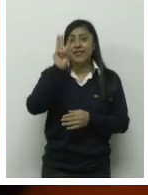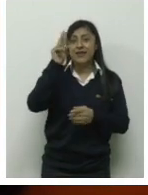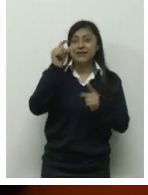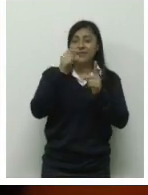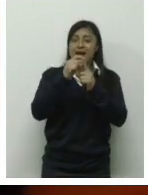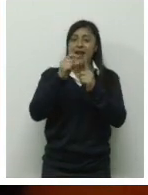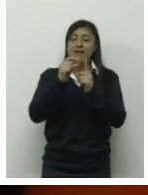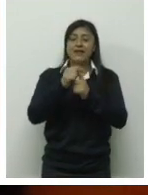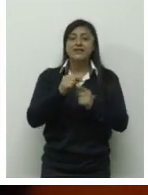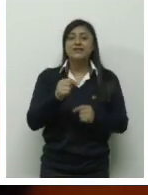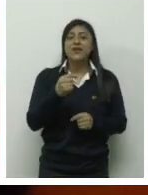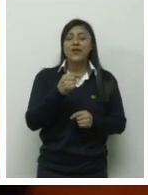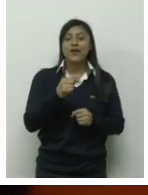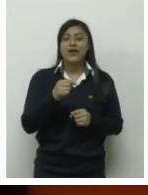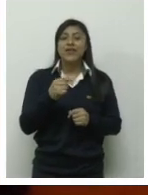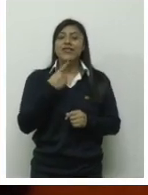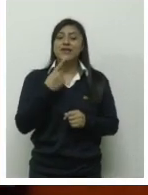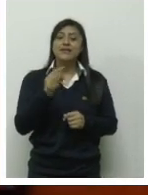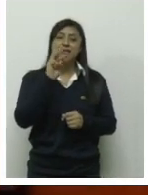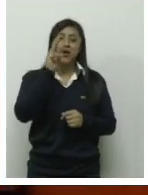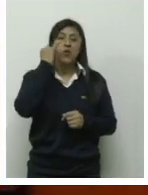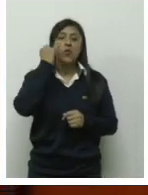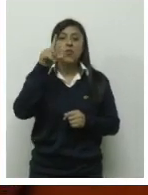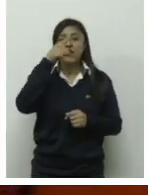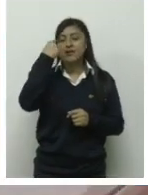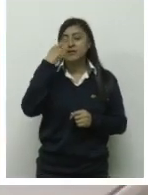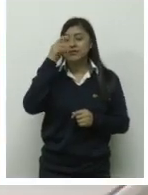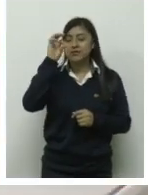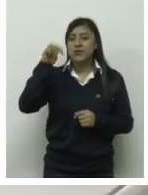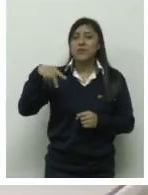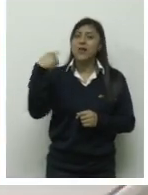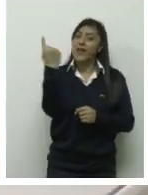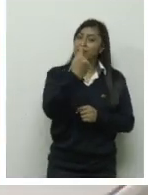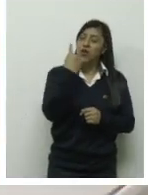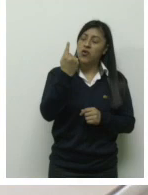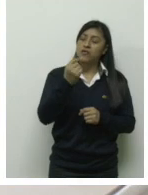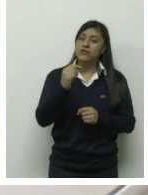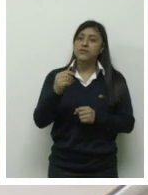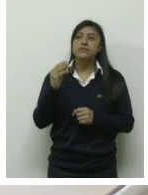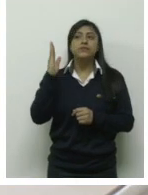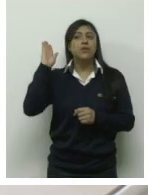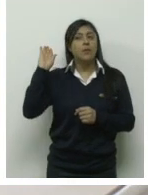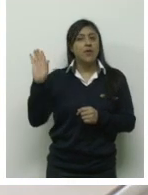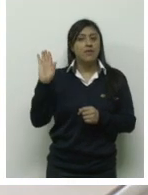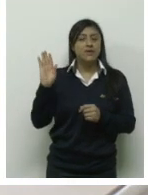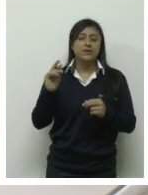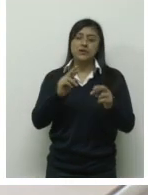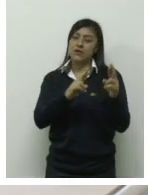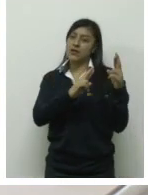las que Wilson define su trabajo en RENAP son: compromiso,